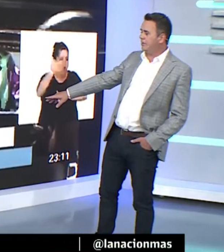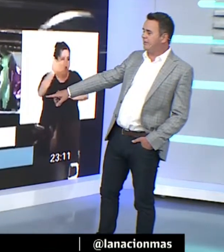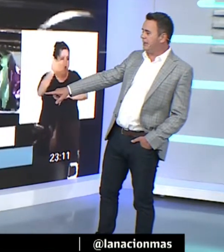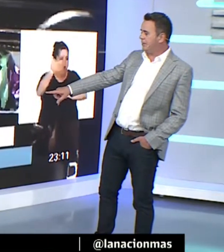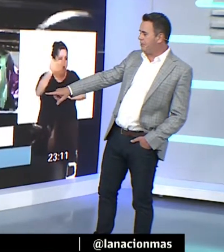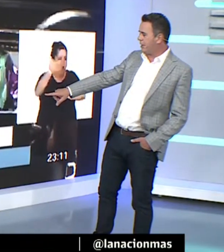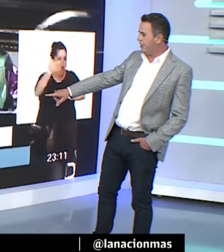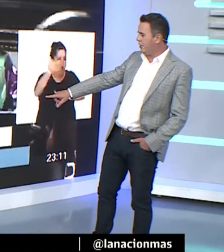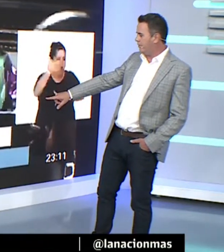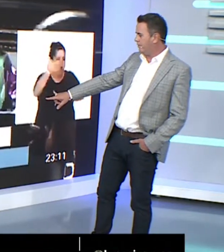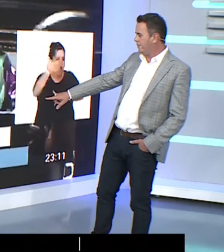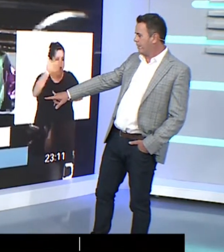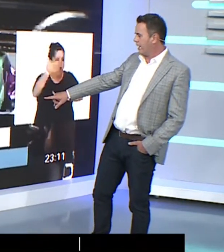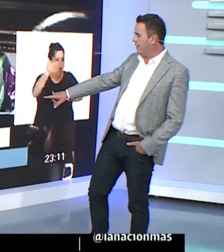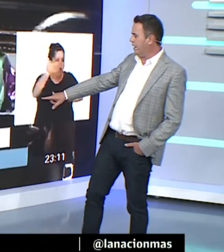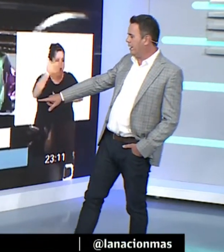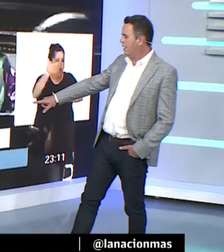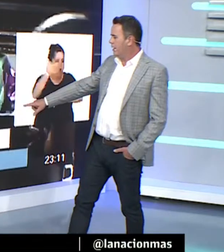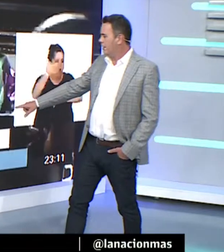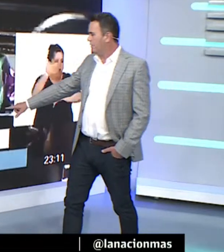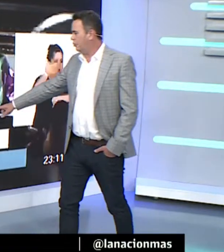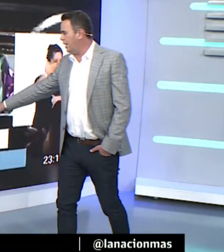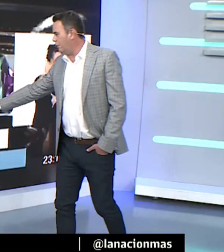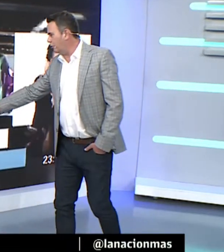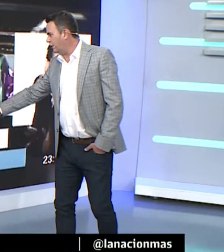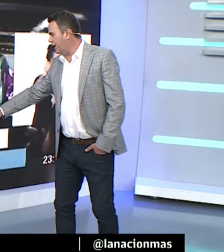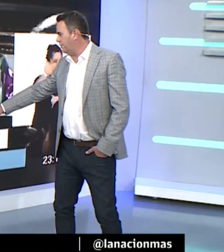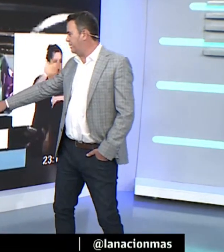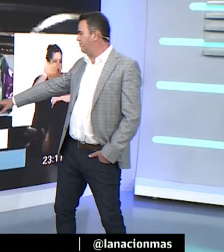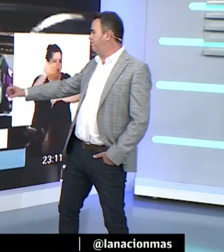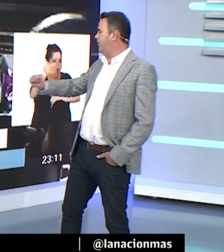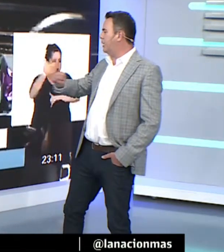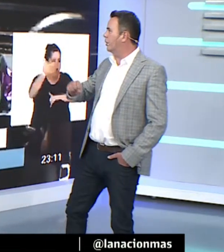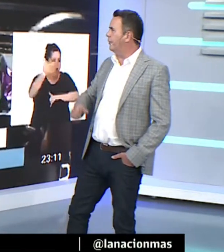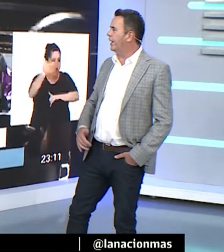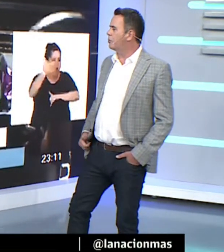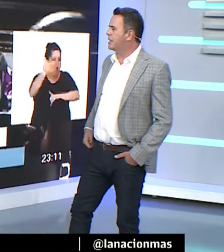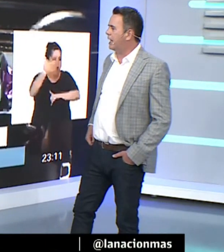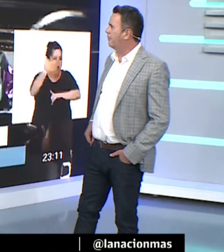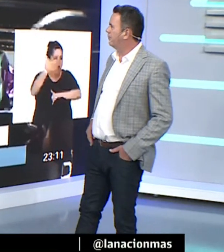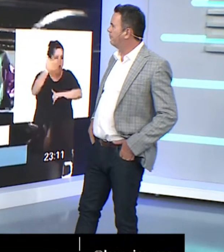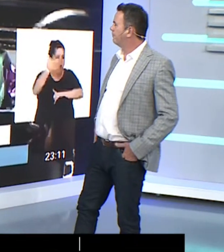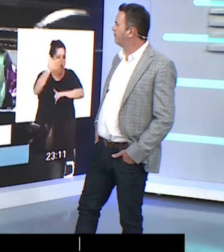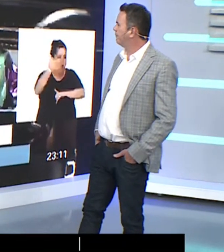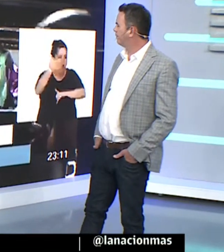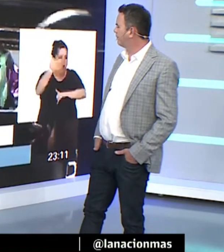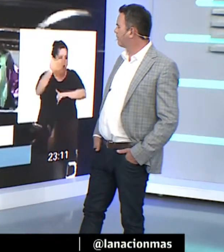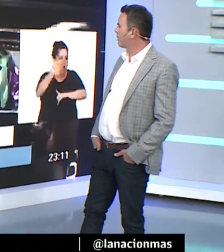que, 2017, me imagino. A ver, Ciudad de Buenos Aires, Vicky Donda, escúchala.